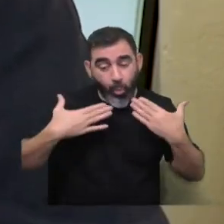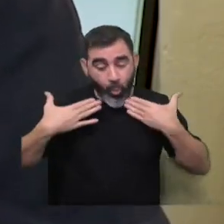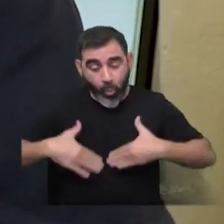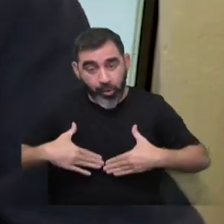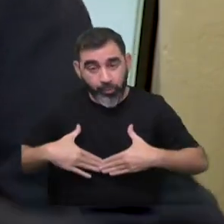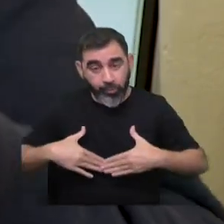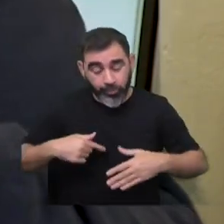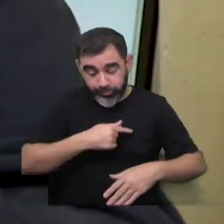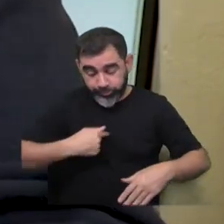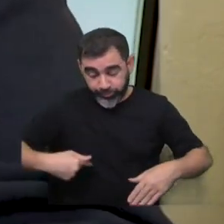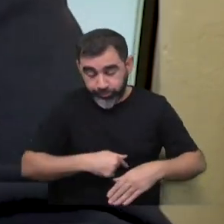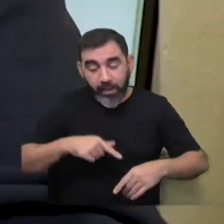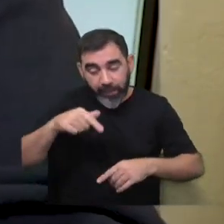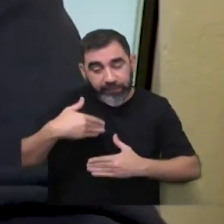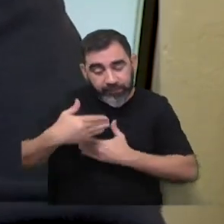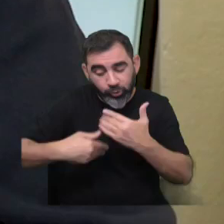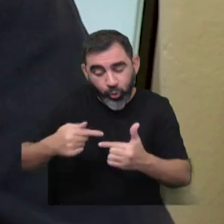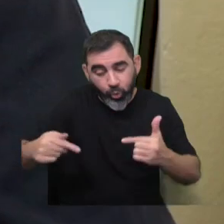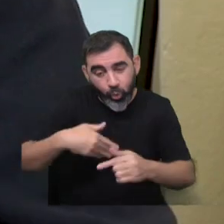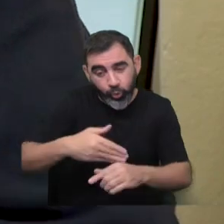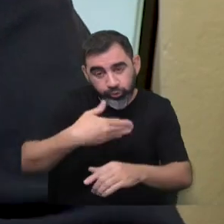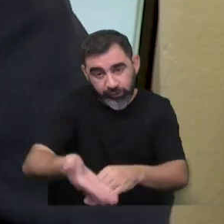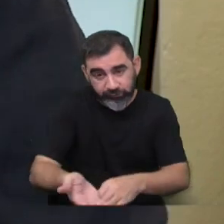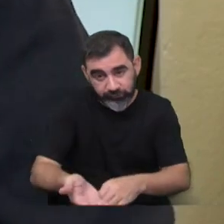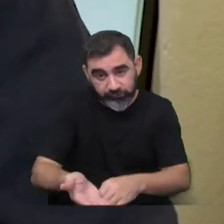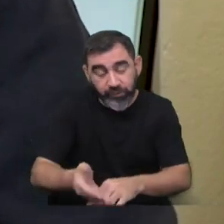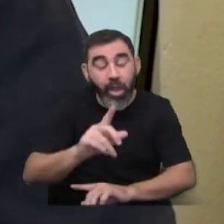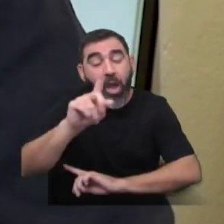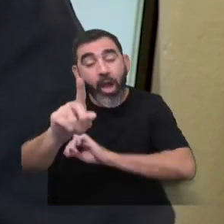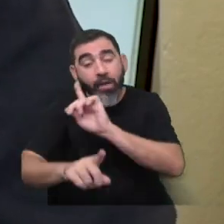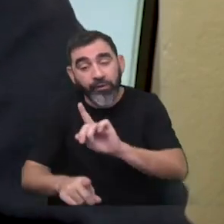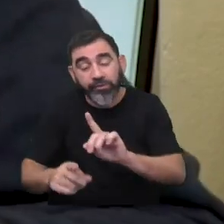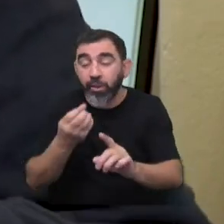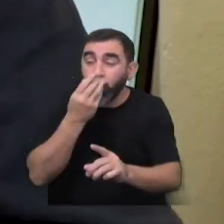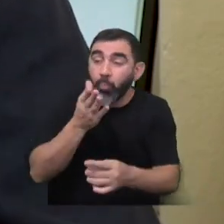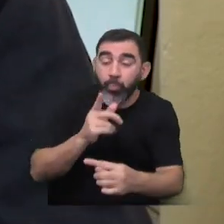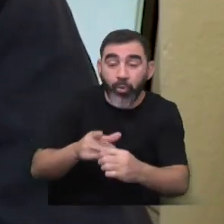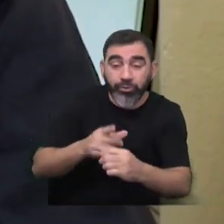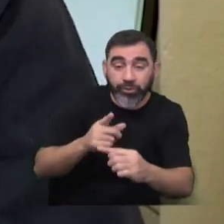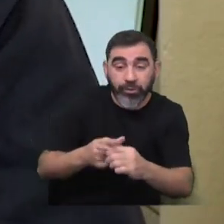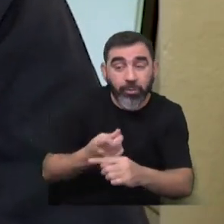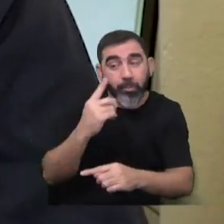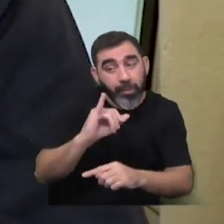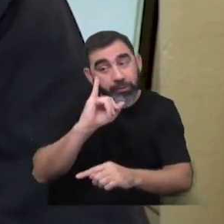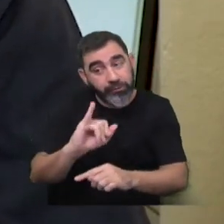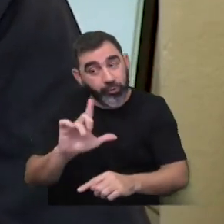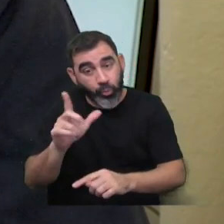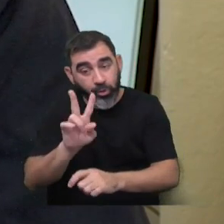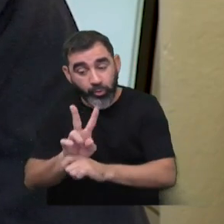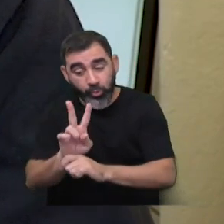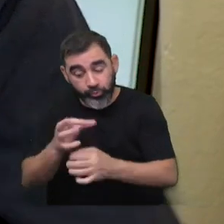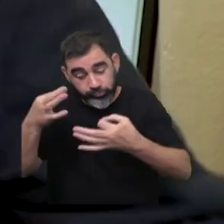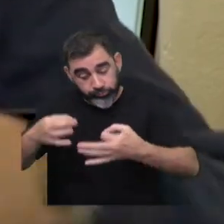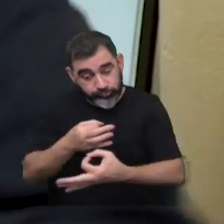flora intestinal, que se producen productos secundarios que en algunos casos pueden ser beneficiosos, pero si nosotros no tenemos la flora